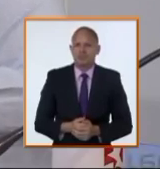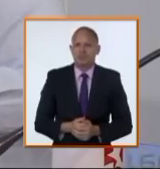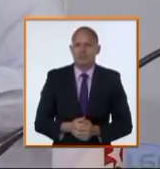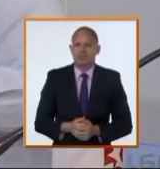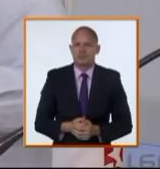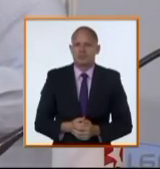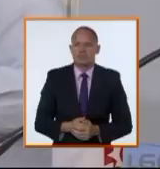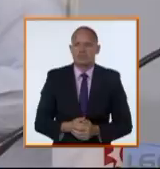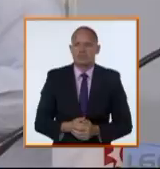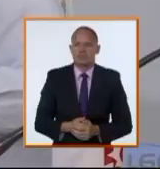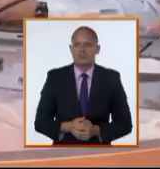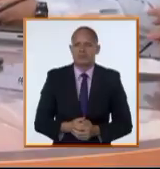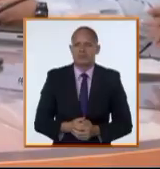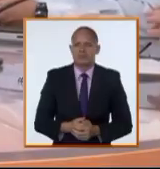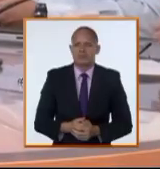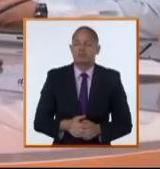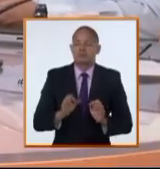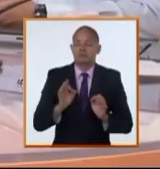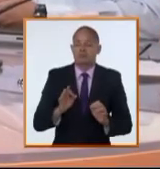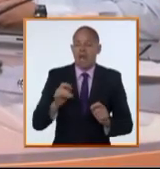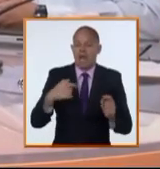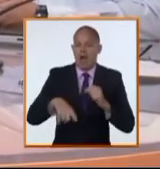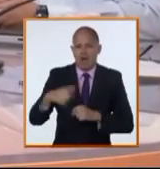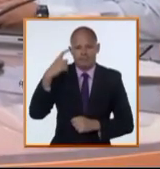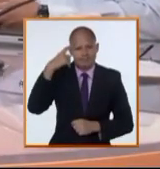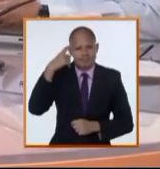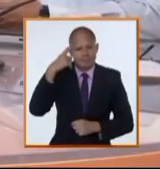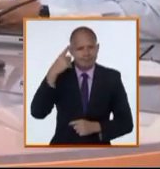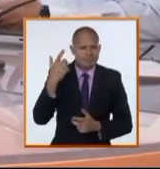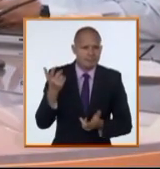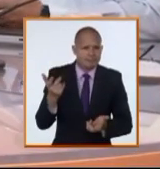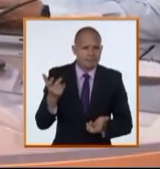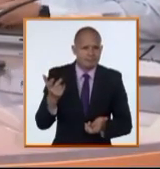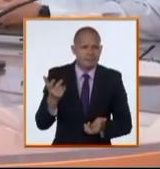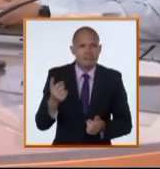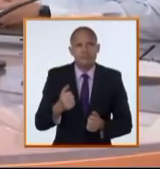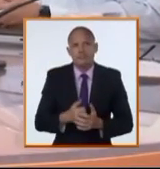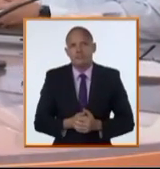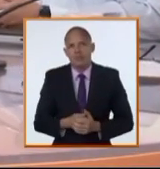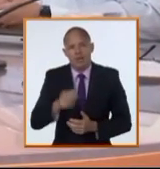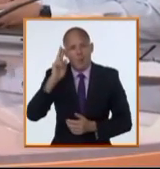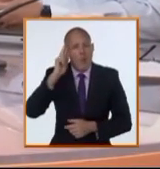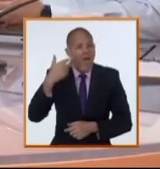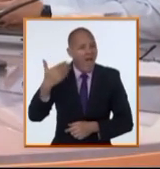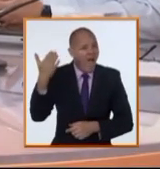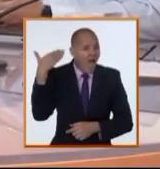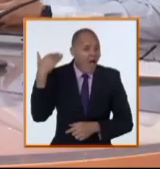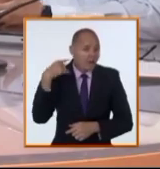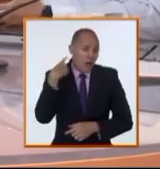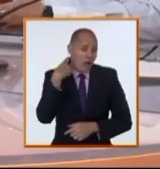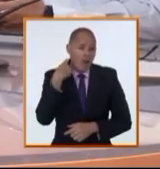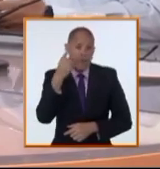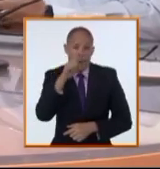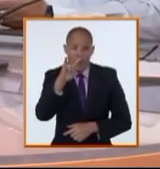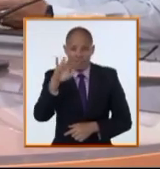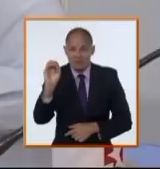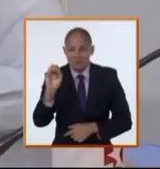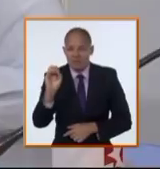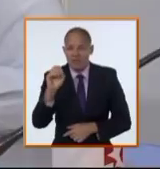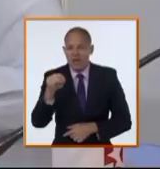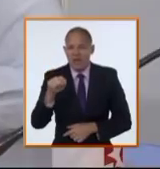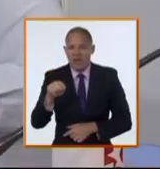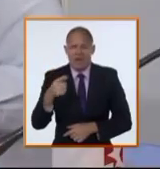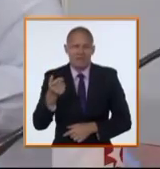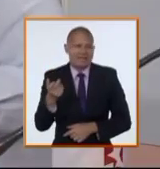nos remontamos a los inicios donde eran sistemas muy primarios incluso con